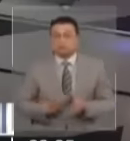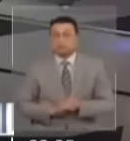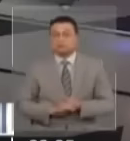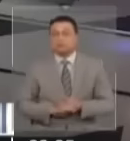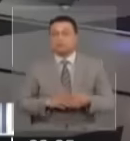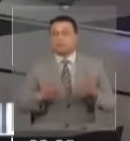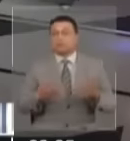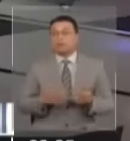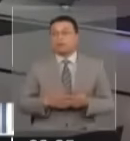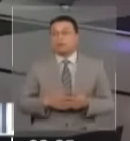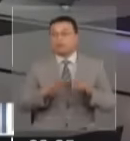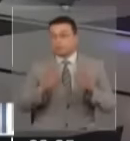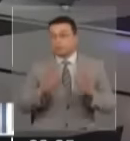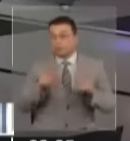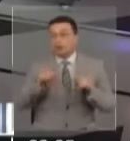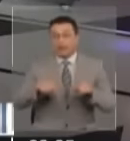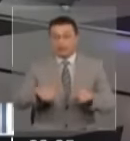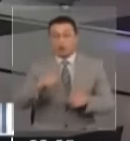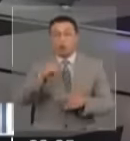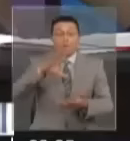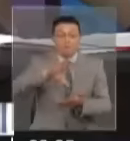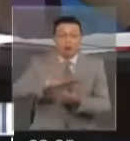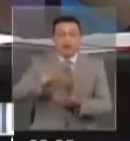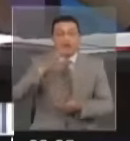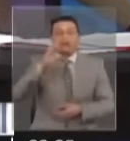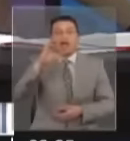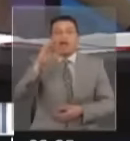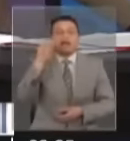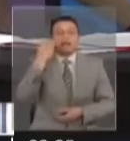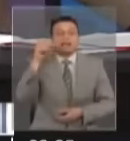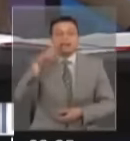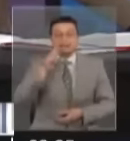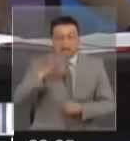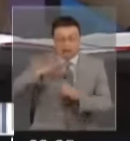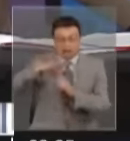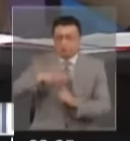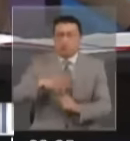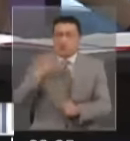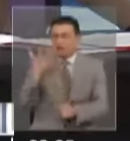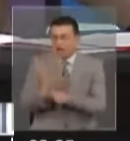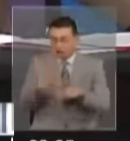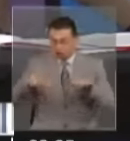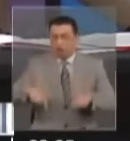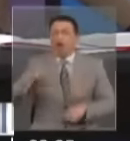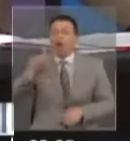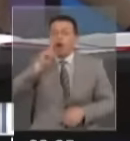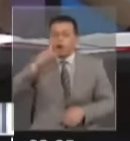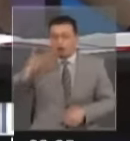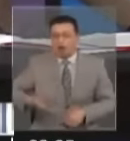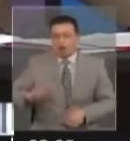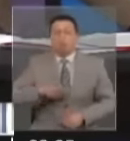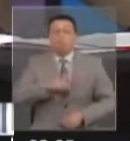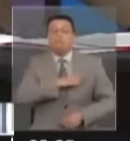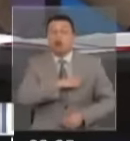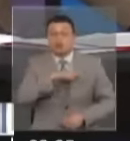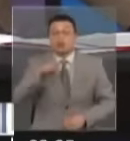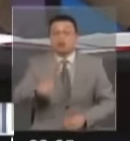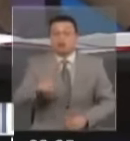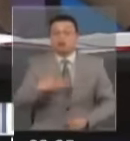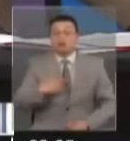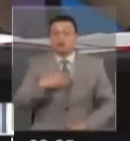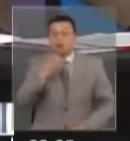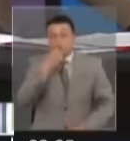también se recrimina permanentemente. Porque este es un país racista y es un país discriminatorio. Desgraciadamente, la policía, y yo lo he